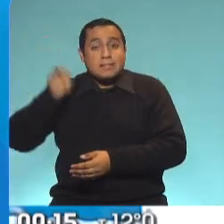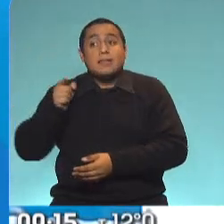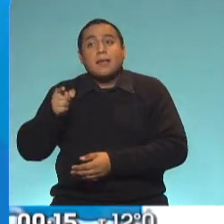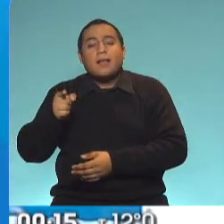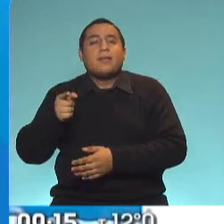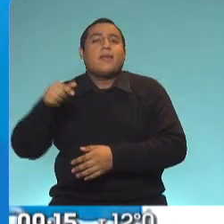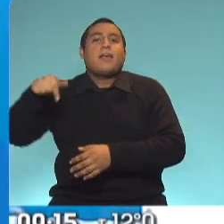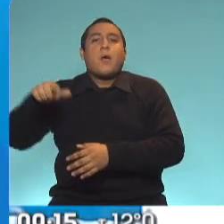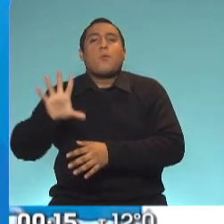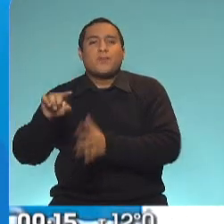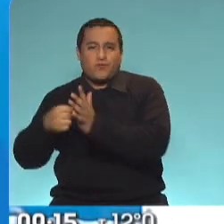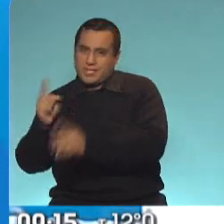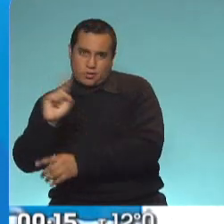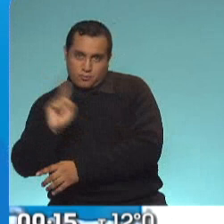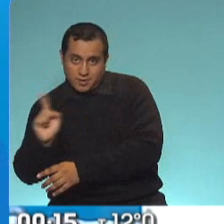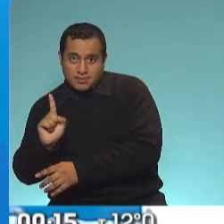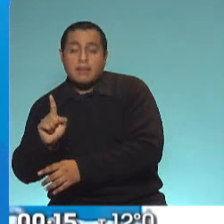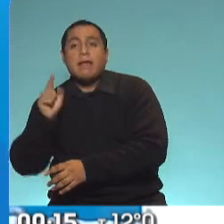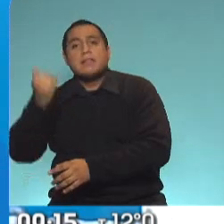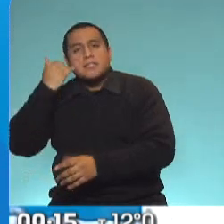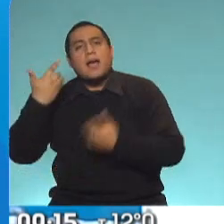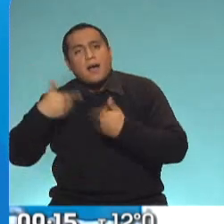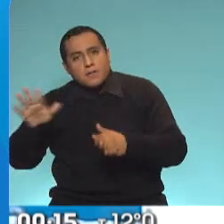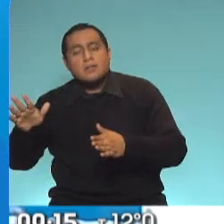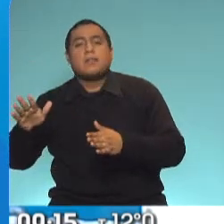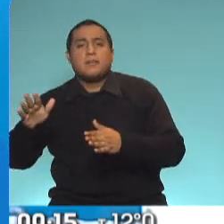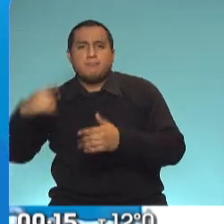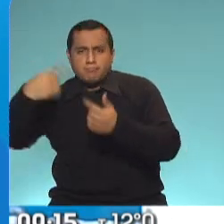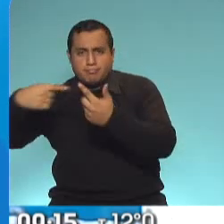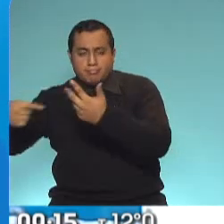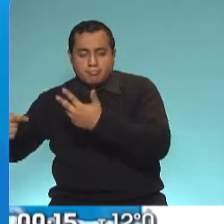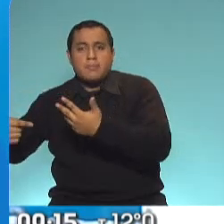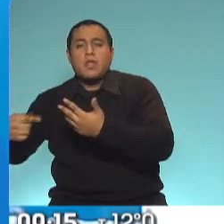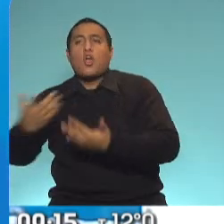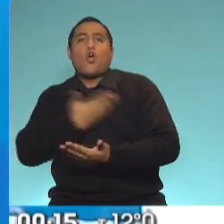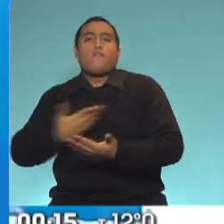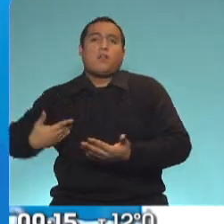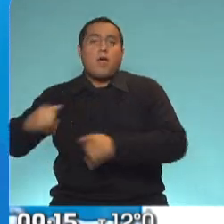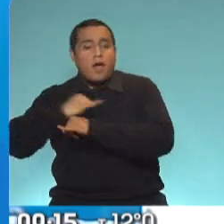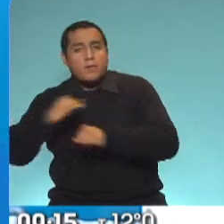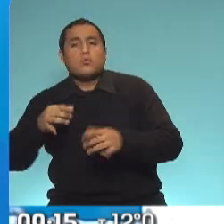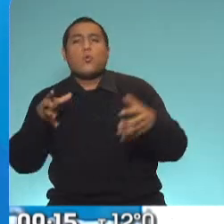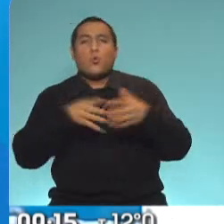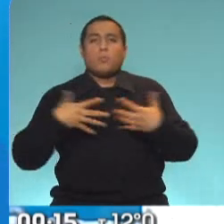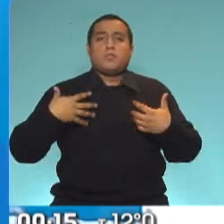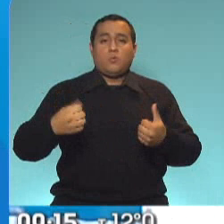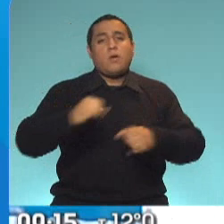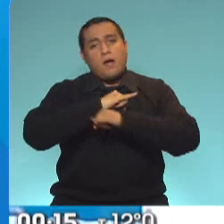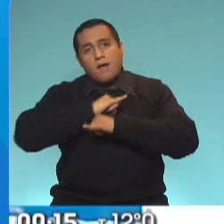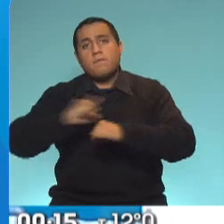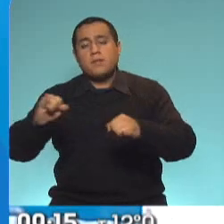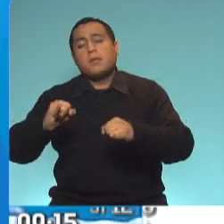AMBA, están habilitando autorizaciones a través de los gobernadores y la autoridad sanitaria, cumpliendo